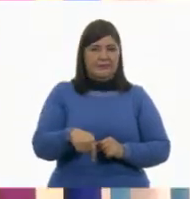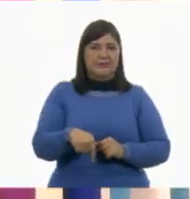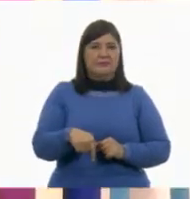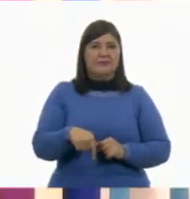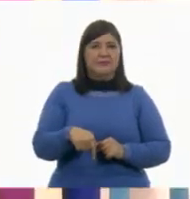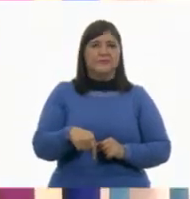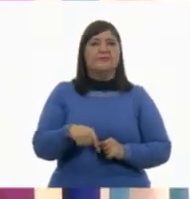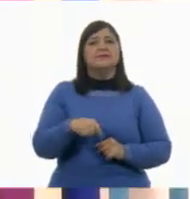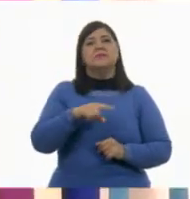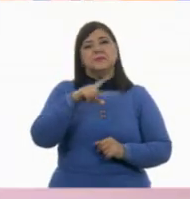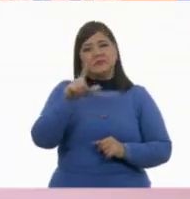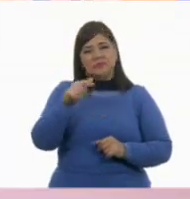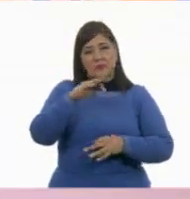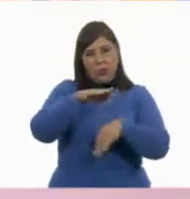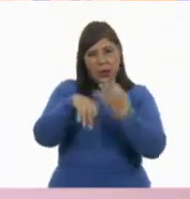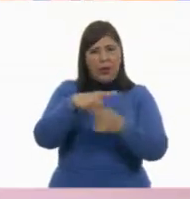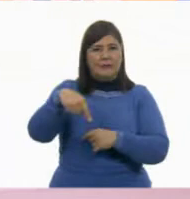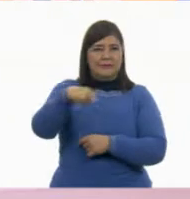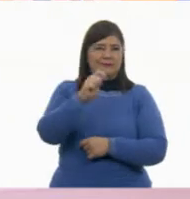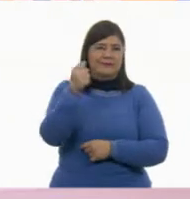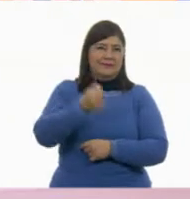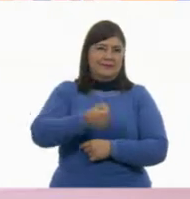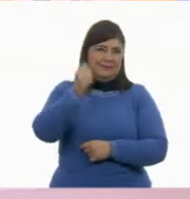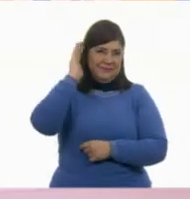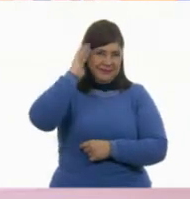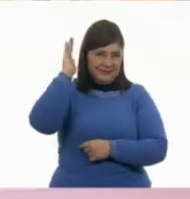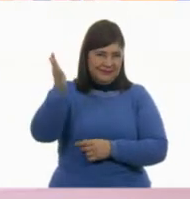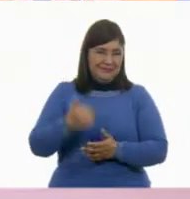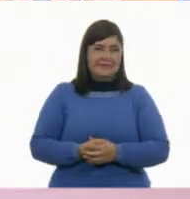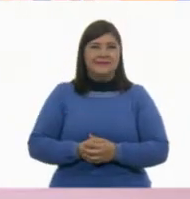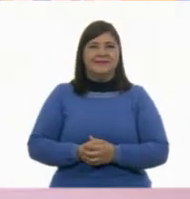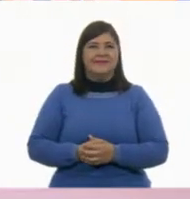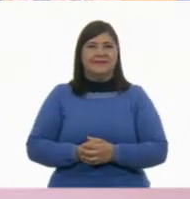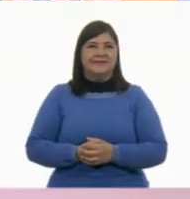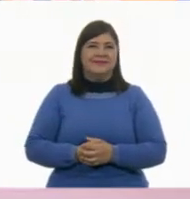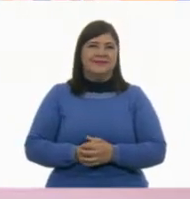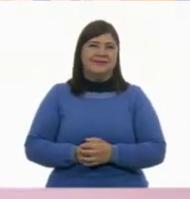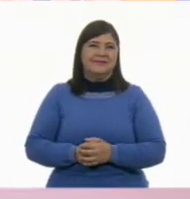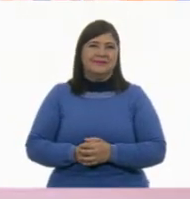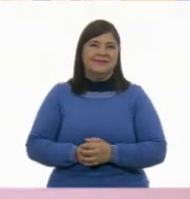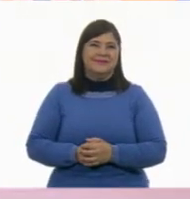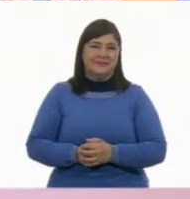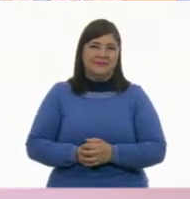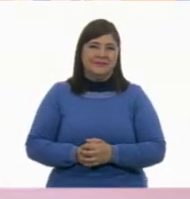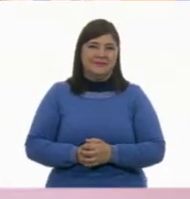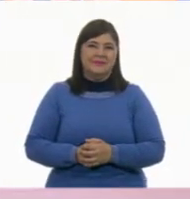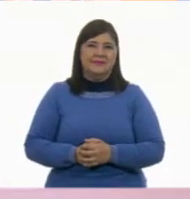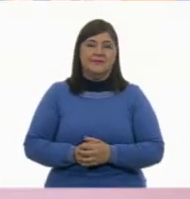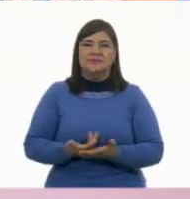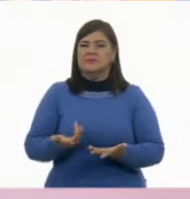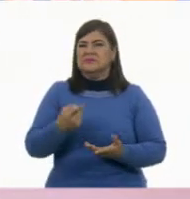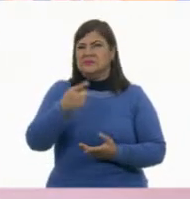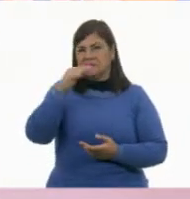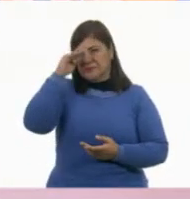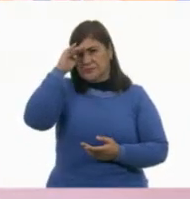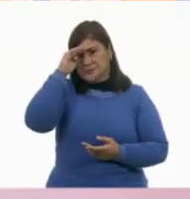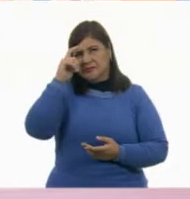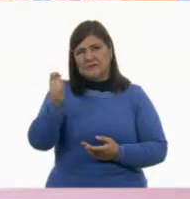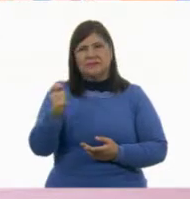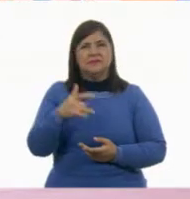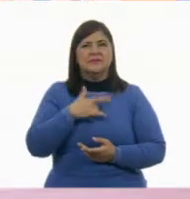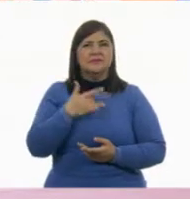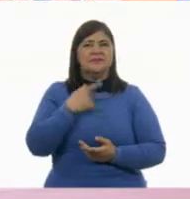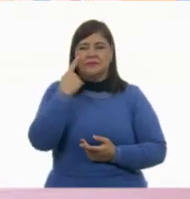abajo, abajo. Y luego todo el mundo a saludar. ¿Qué te parece que ahora lo hacemos con los ojos? Muy